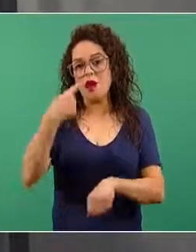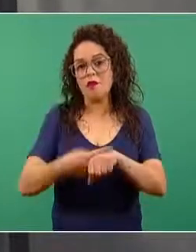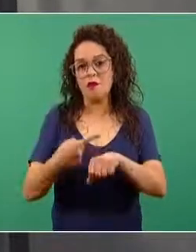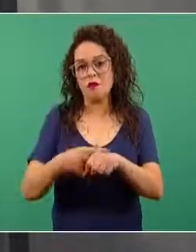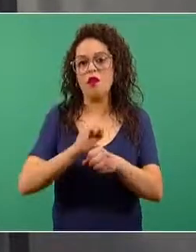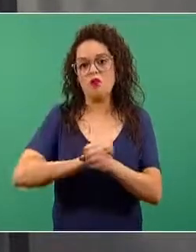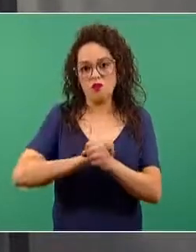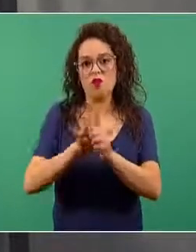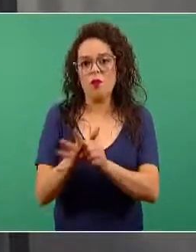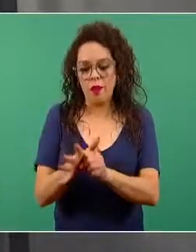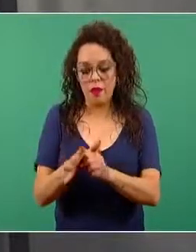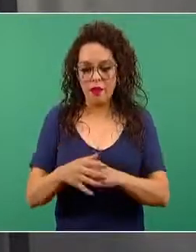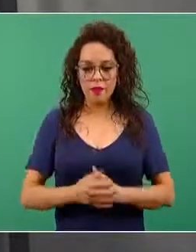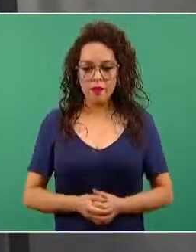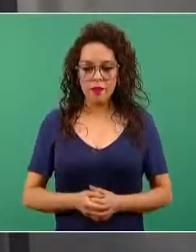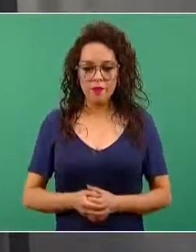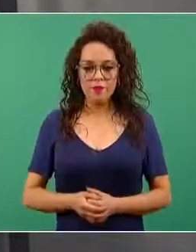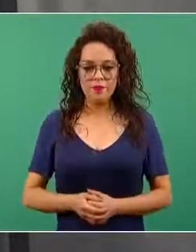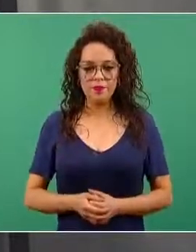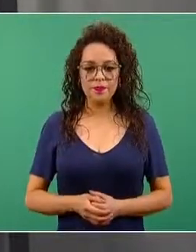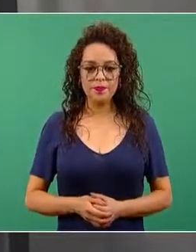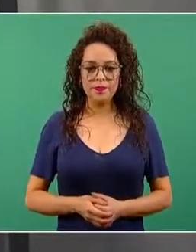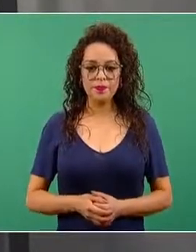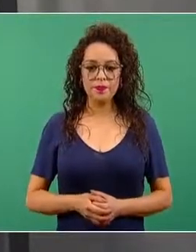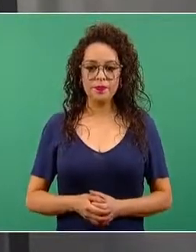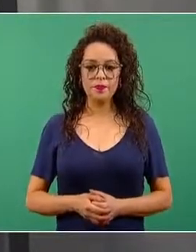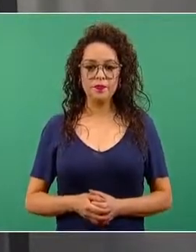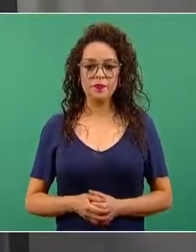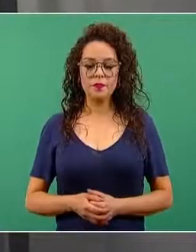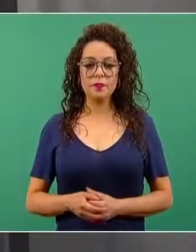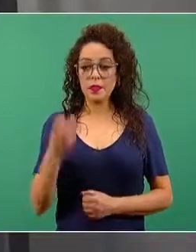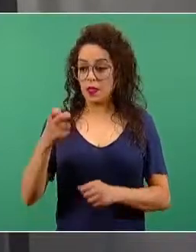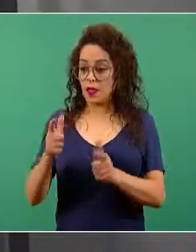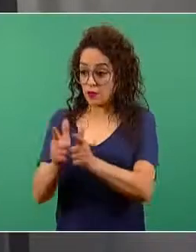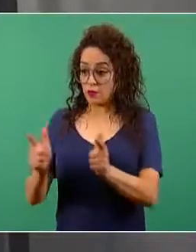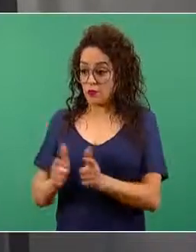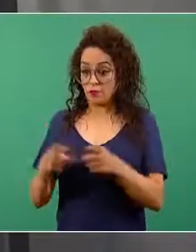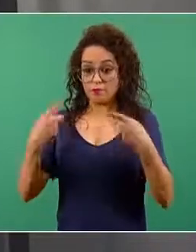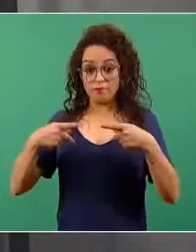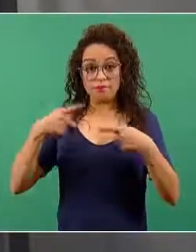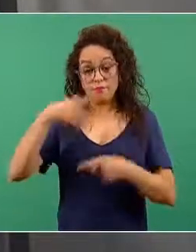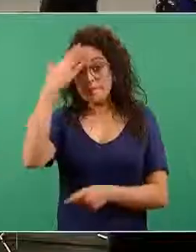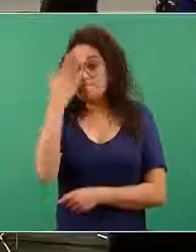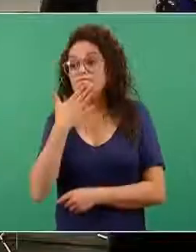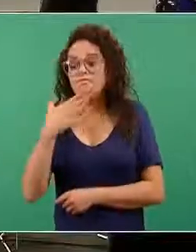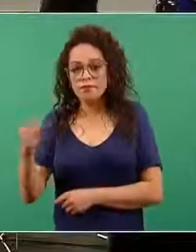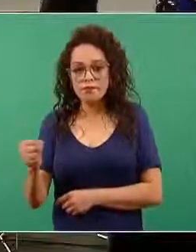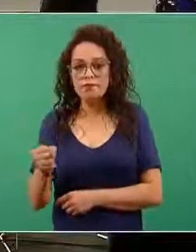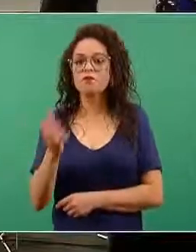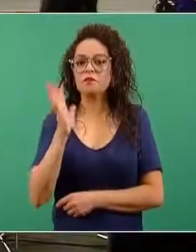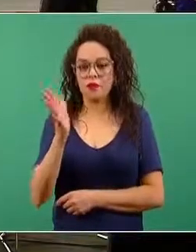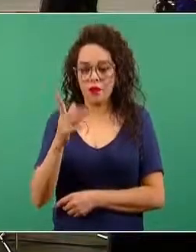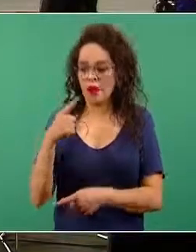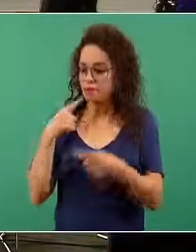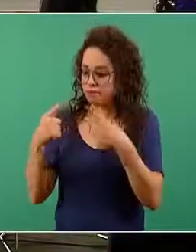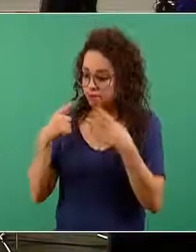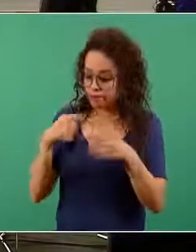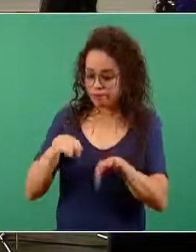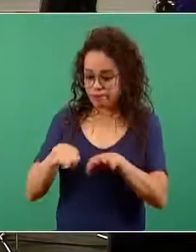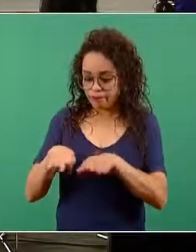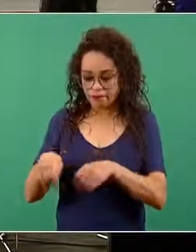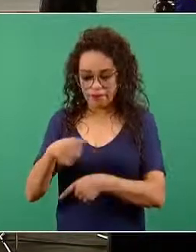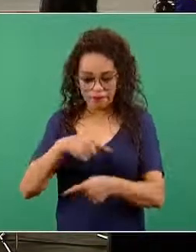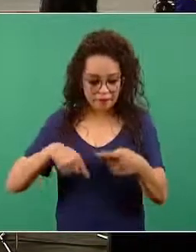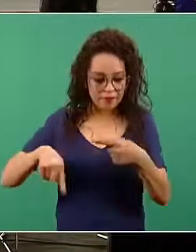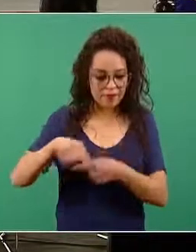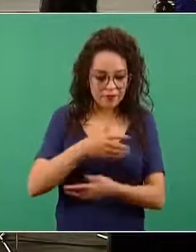Hemos identificado con el trabajo de este grupo de personas expertas que si empezamos a vacunar